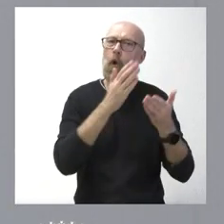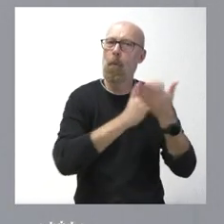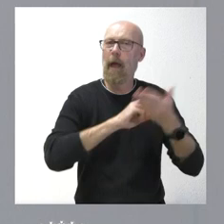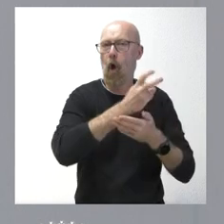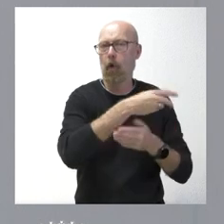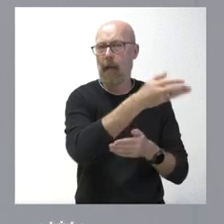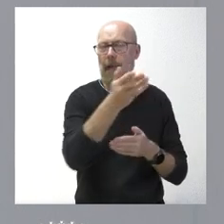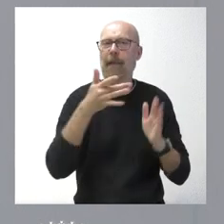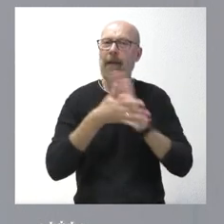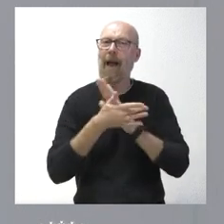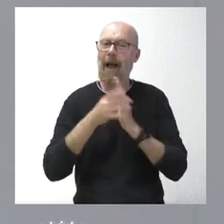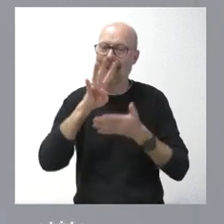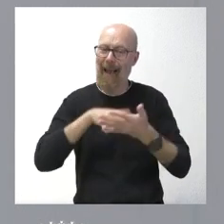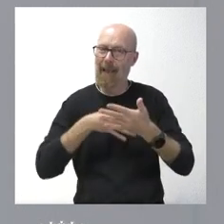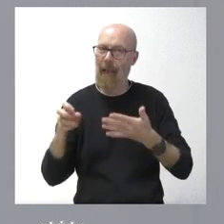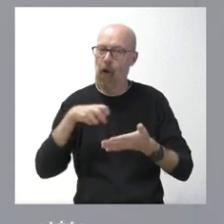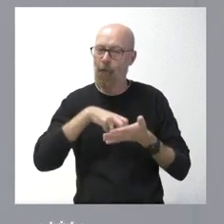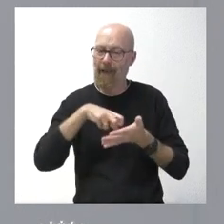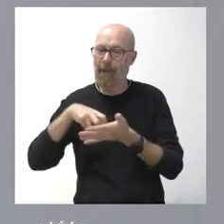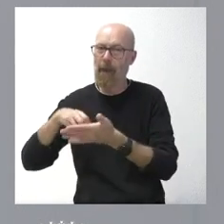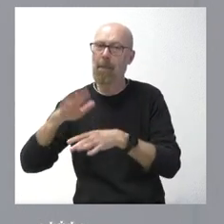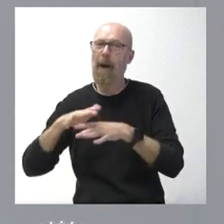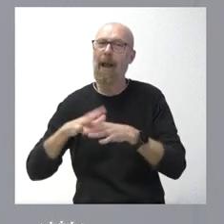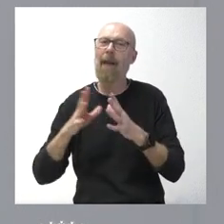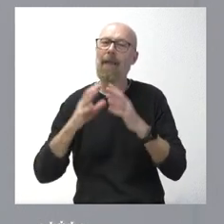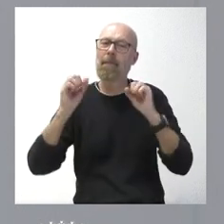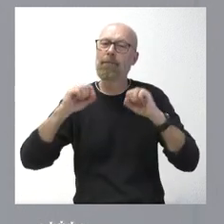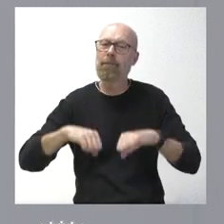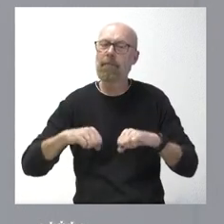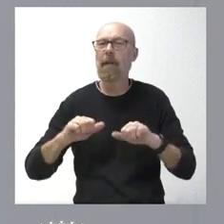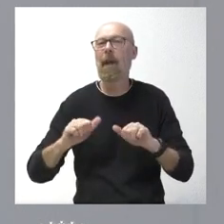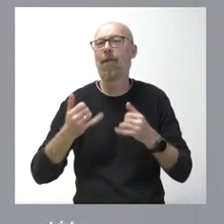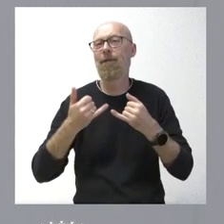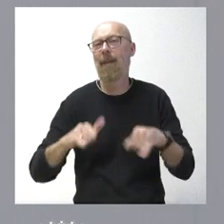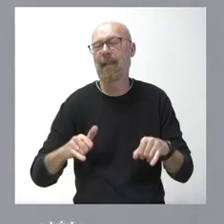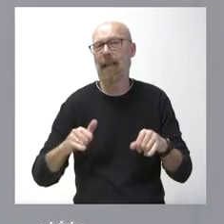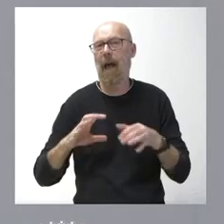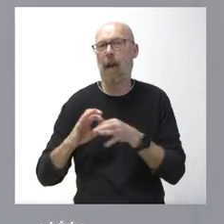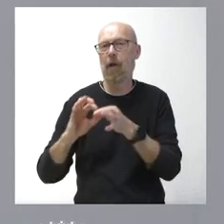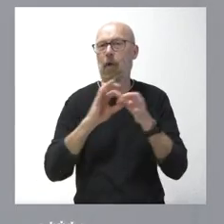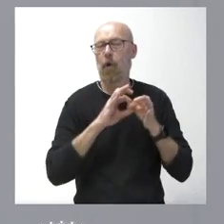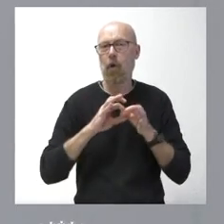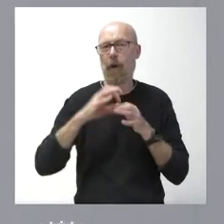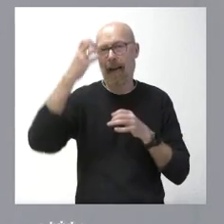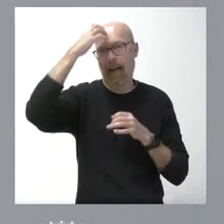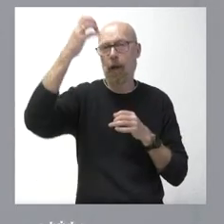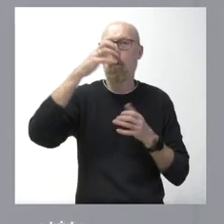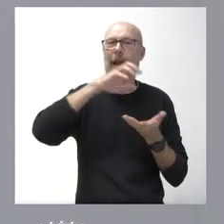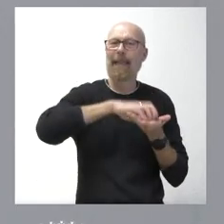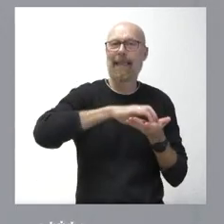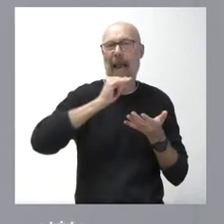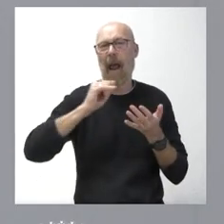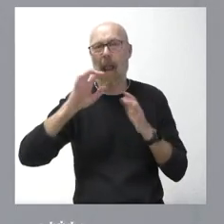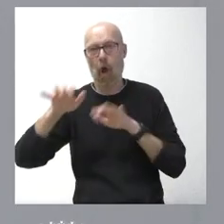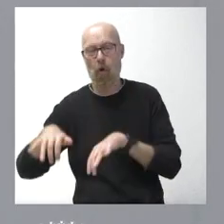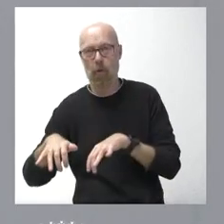que teníamos establecido de la celebración de la Unión de los reinos de Castilla y de León y vincularlo al aniversario en